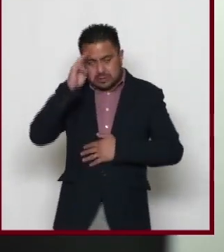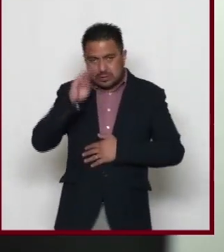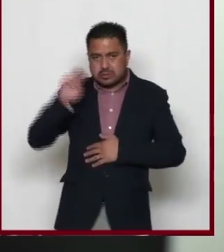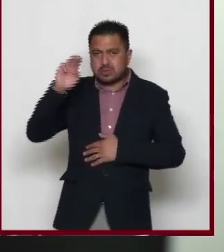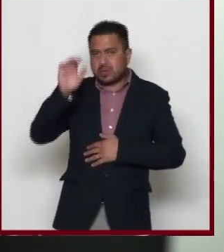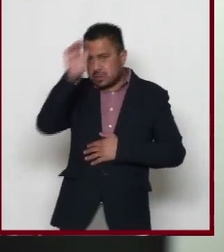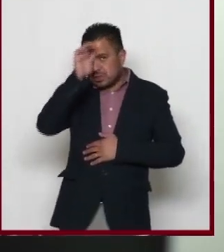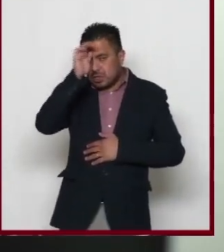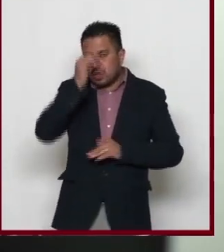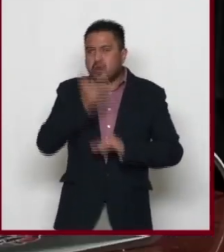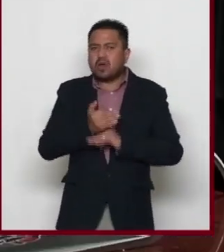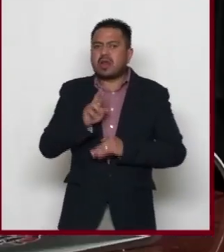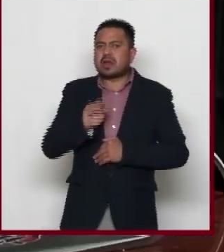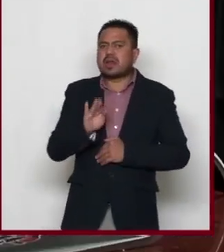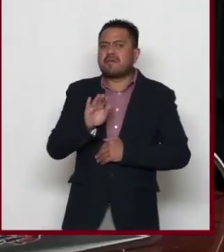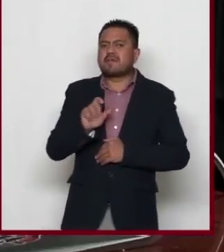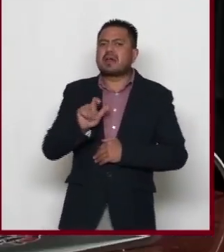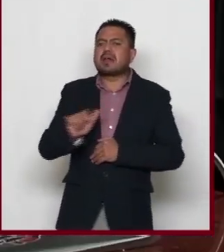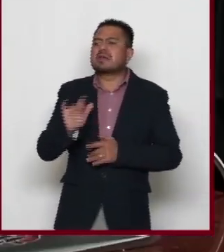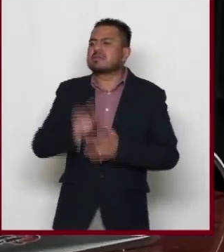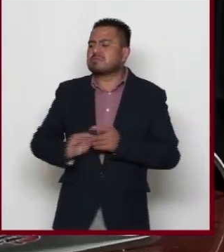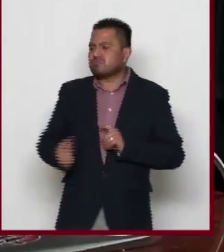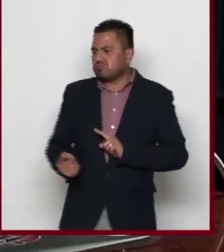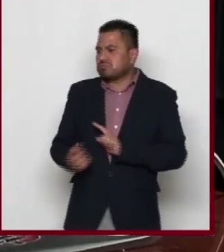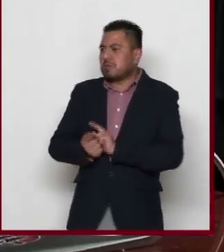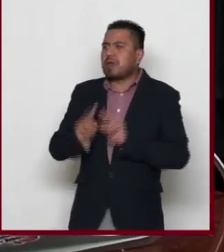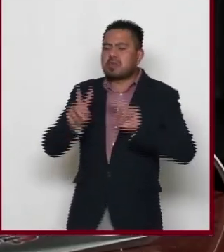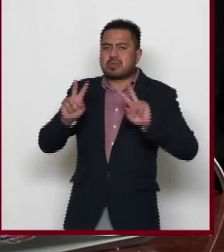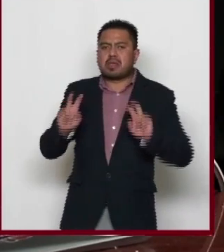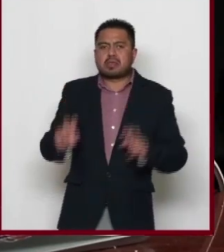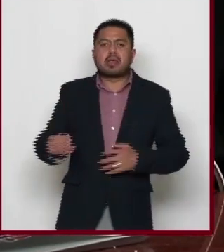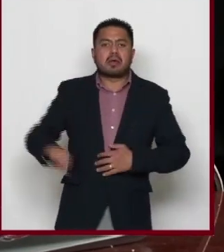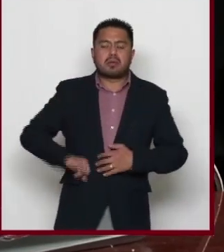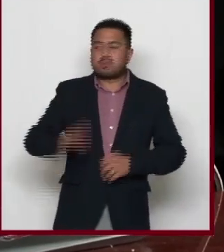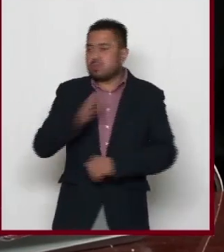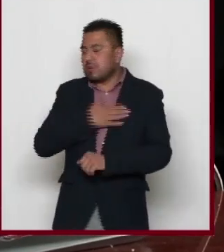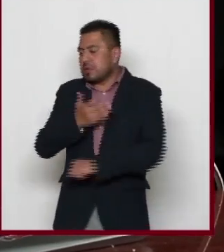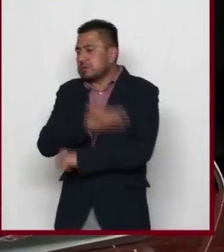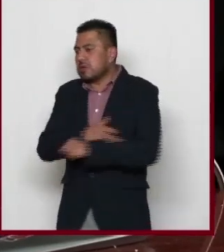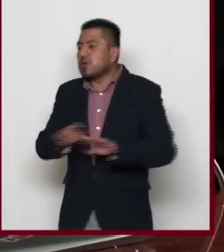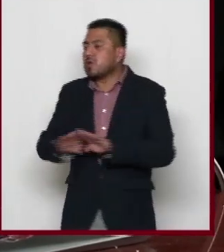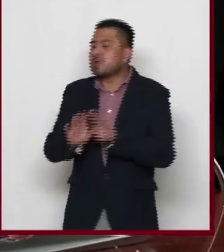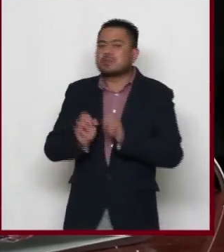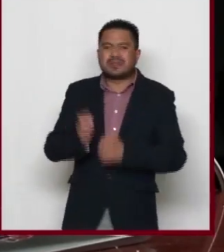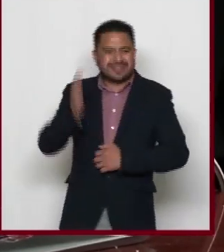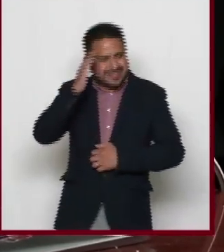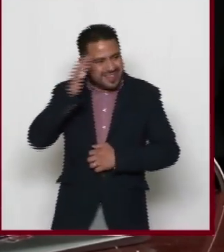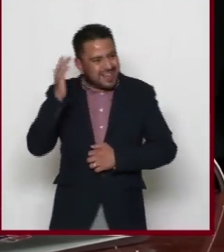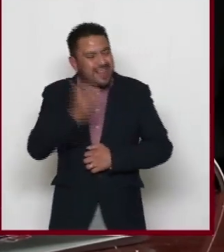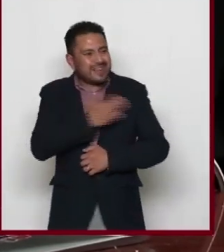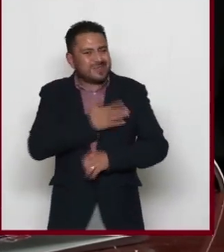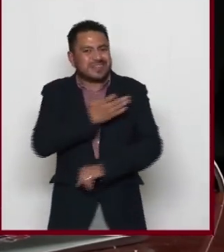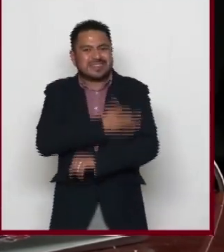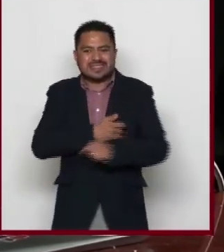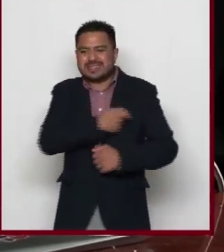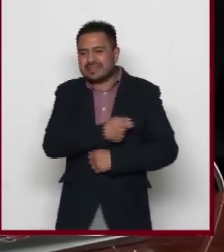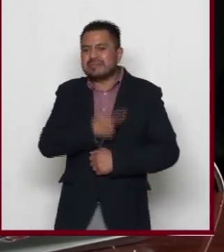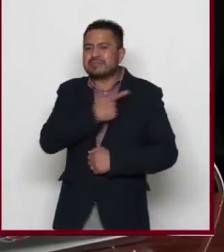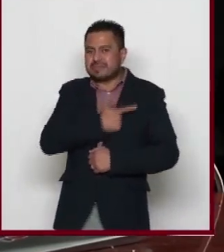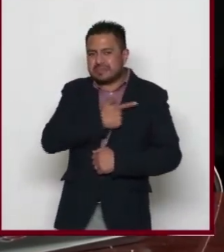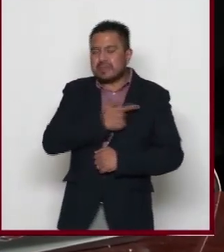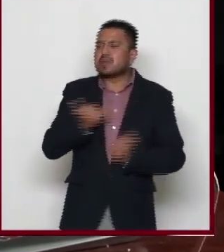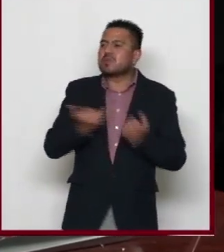ciencias, Rafael Costero, y vamos a platicar de algunos temas muy interesantes. Buenas tardes, Rafael, ¿cómo está? Hola, buenas tardes, qué gusto